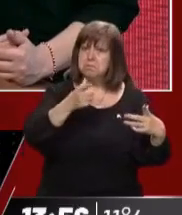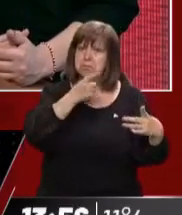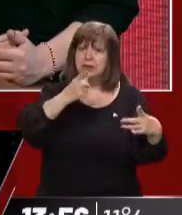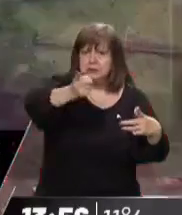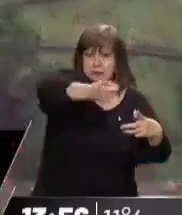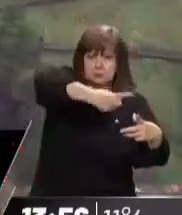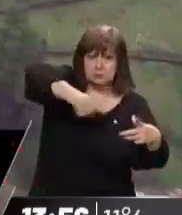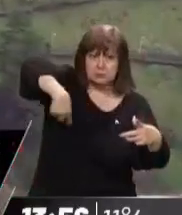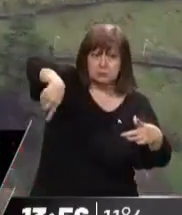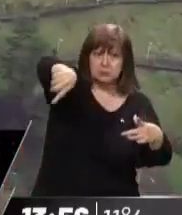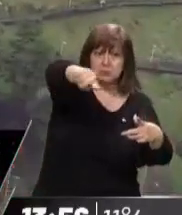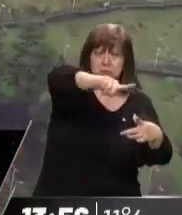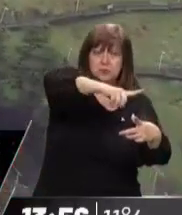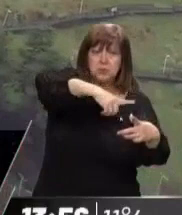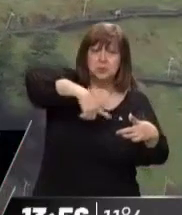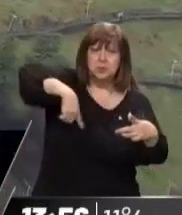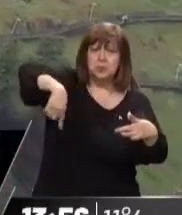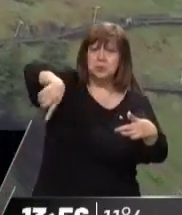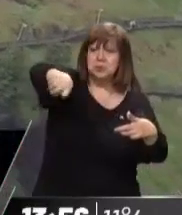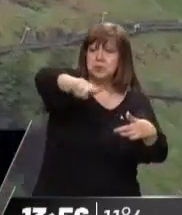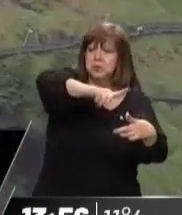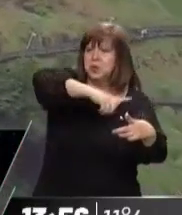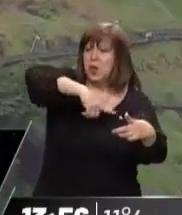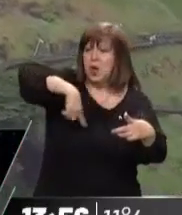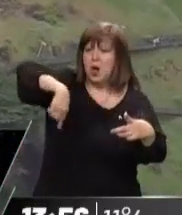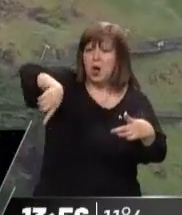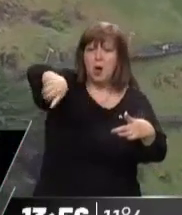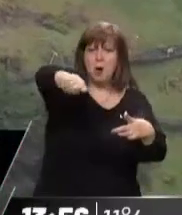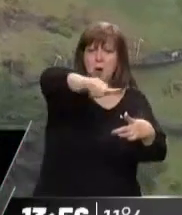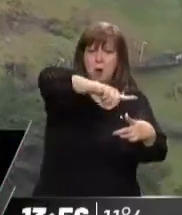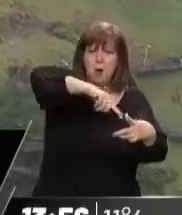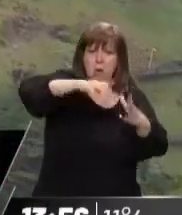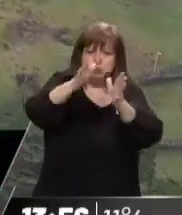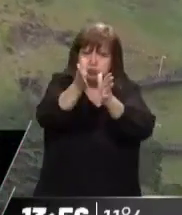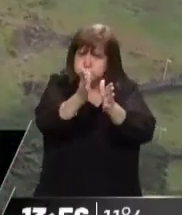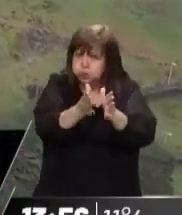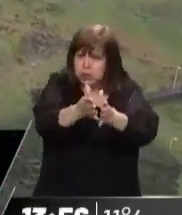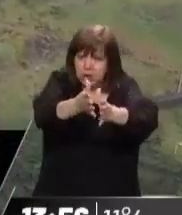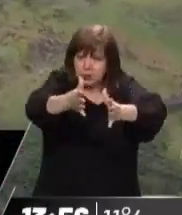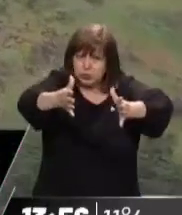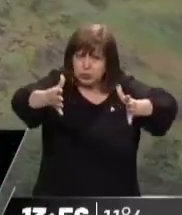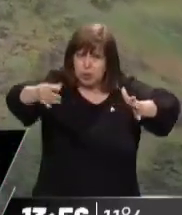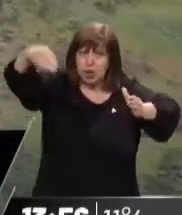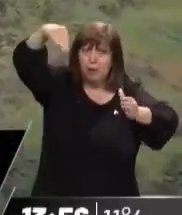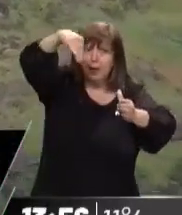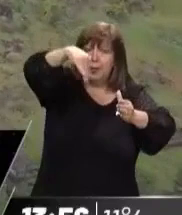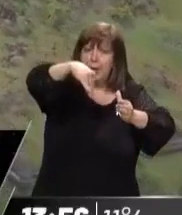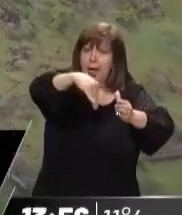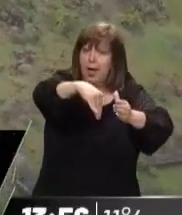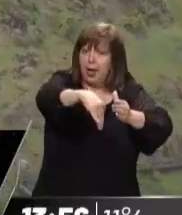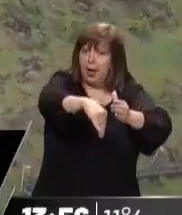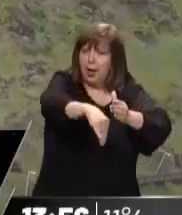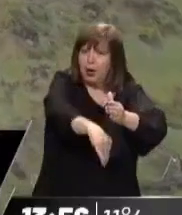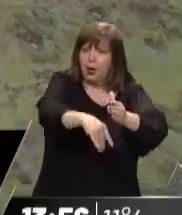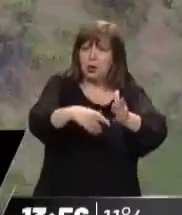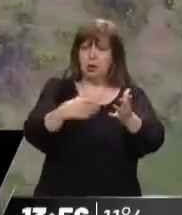socavón no sé si tiene las imágenes impresionante impresionante metros y metros de Bueno eso es todo